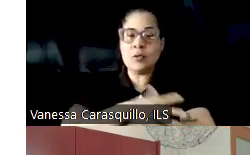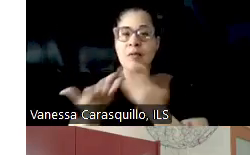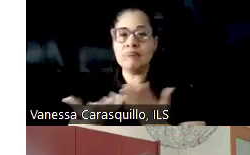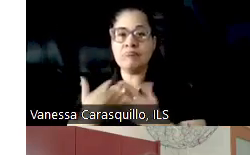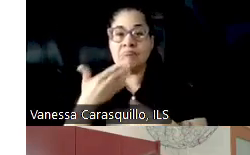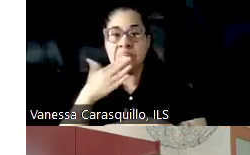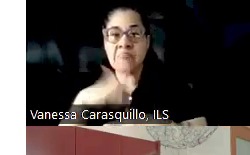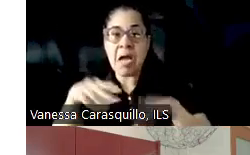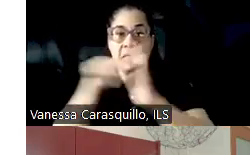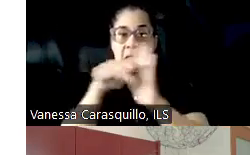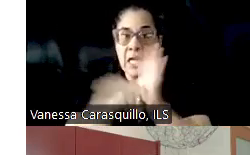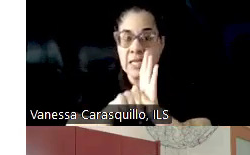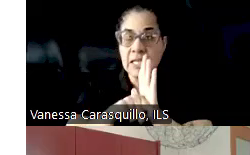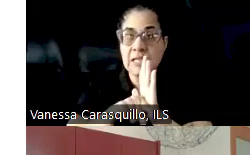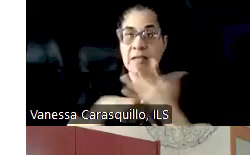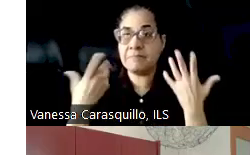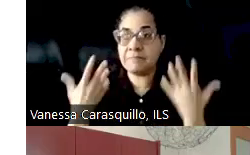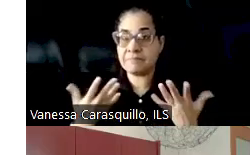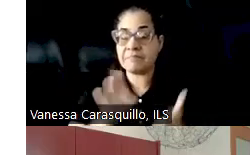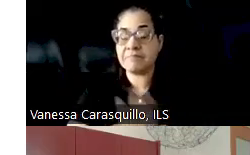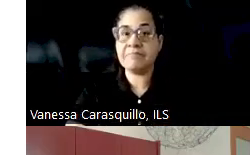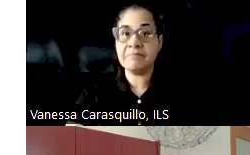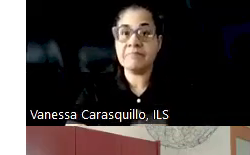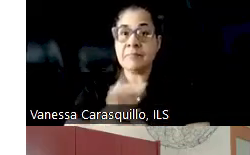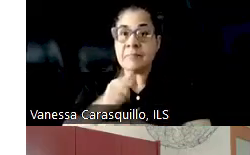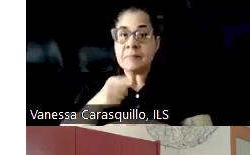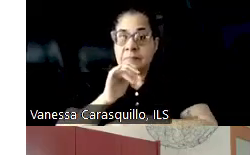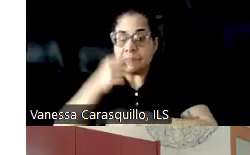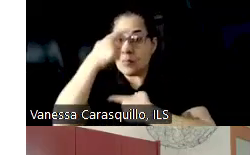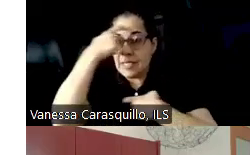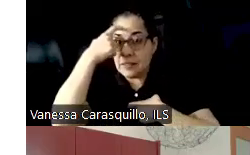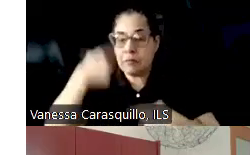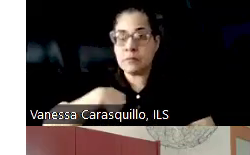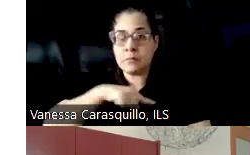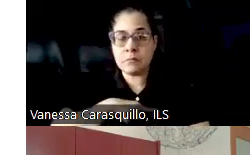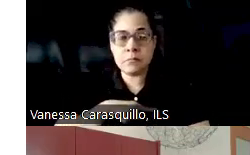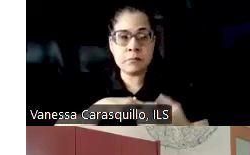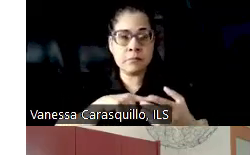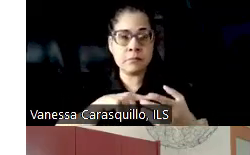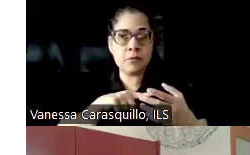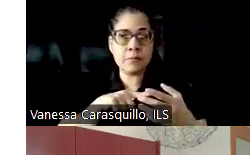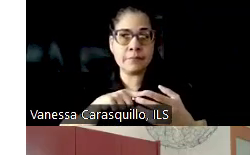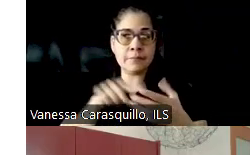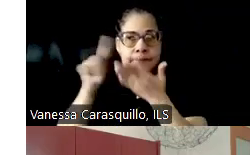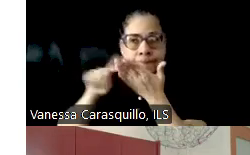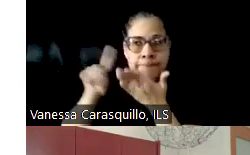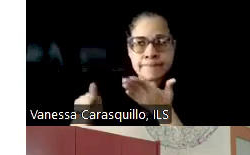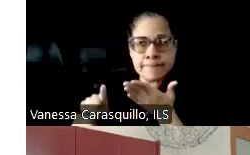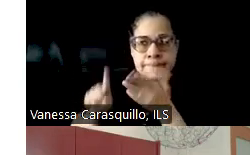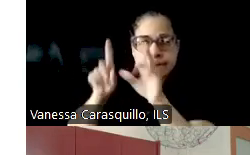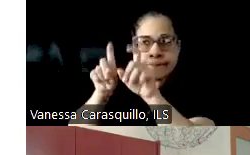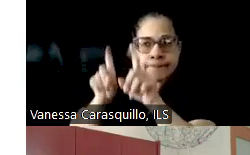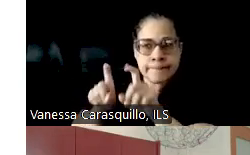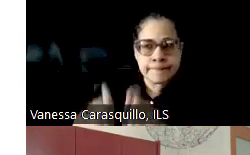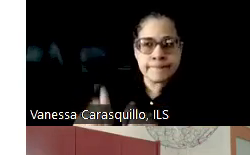Esto es un trastorno que cuando lo vemos y estudiamos la familia, vemos que hay